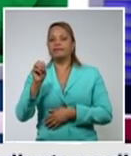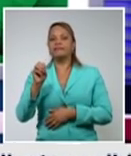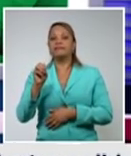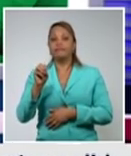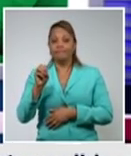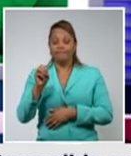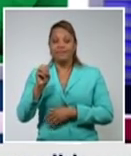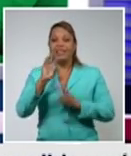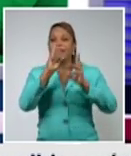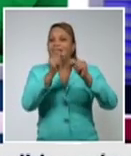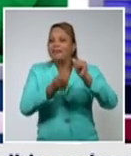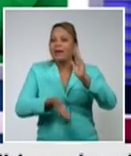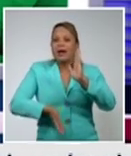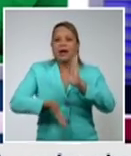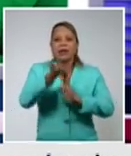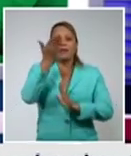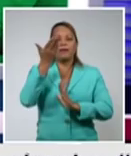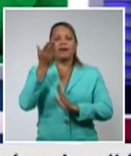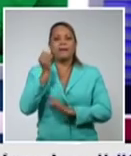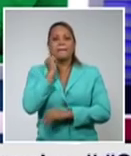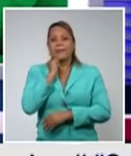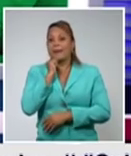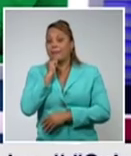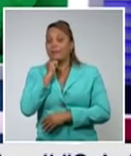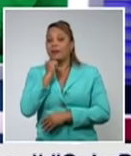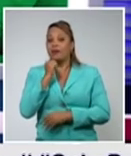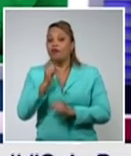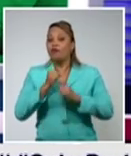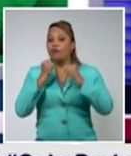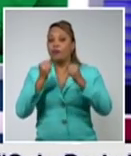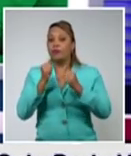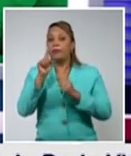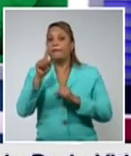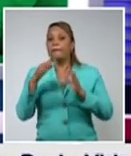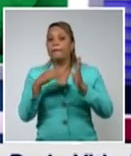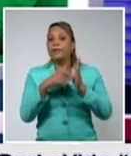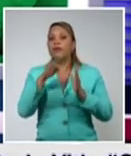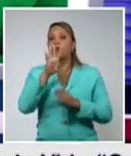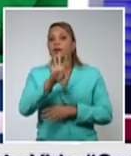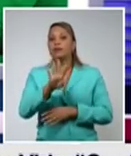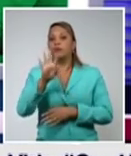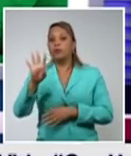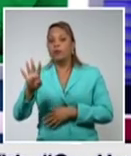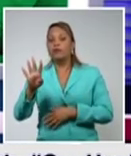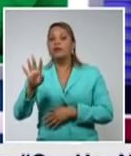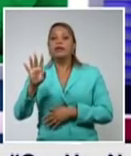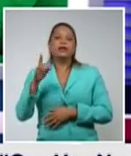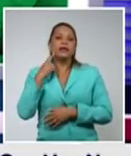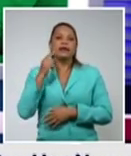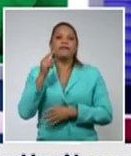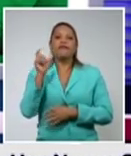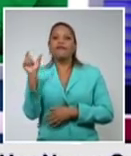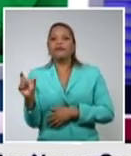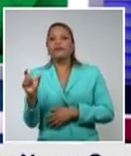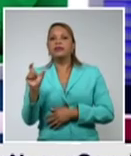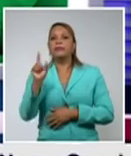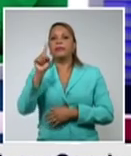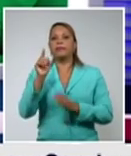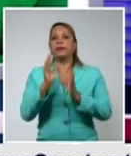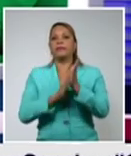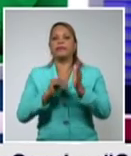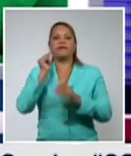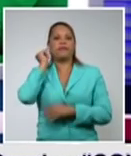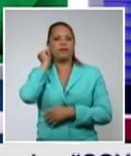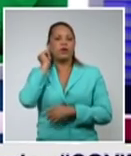elevada, es de 1.044 casos, que fue el día 1 de febrero, porque el 20